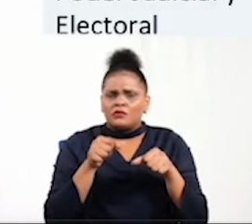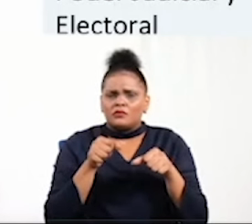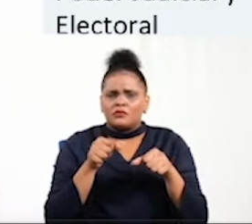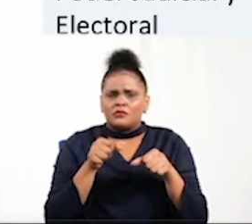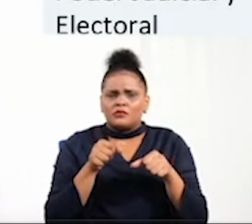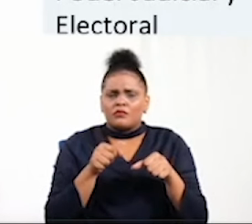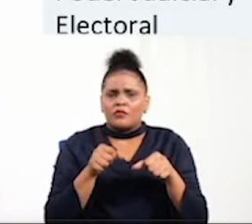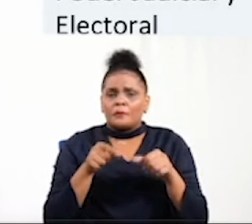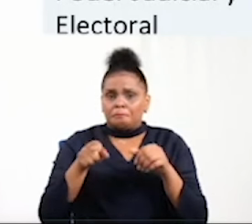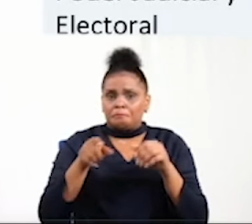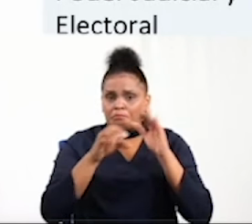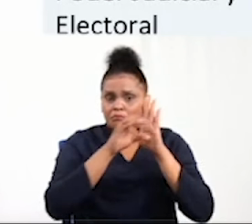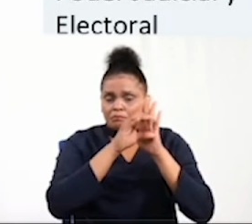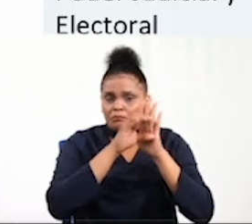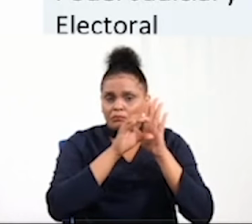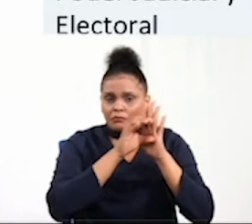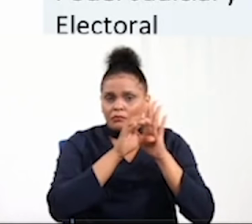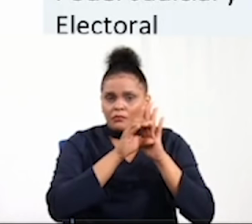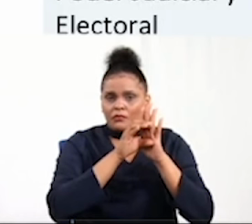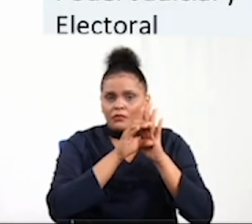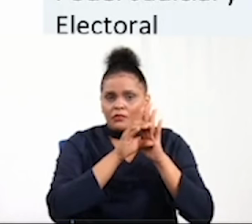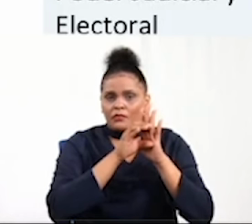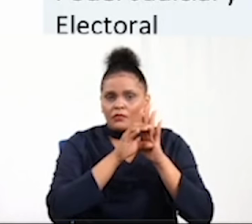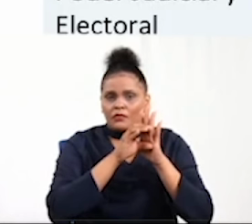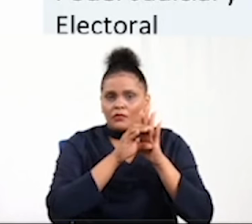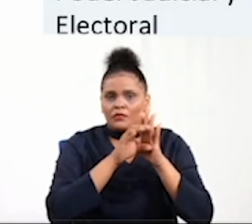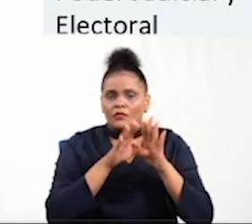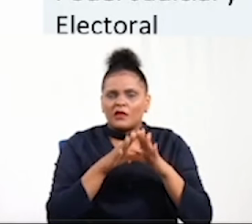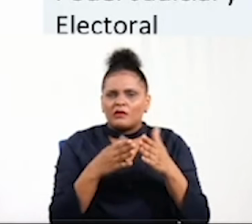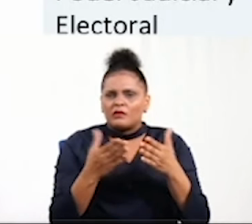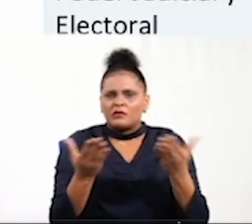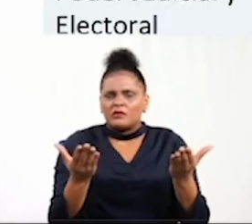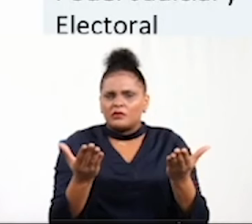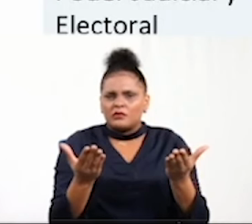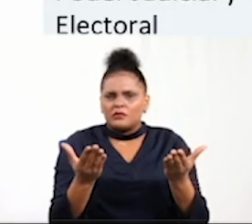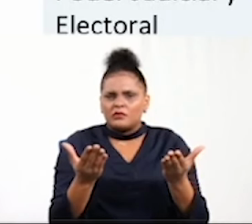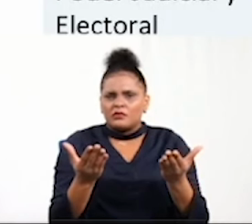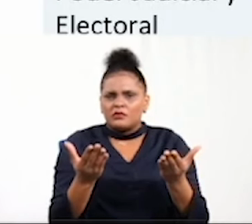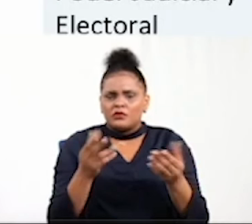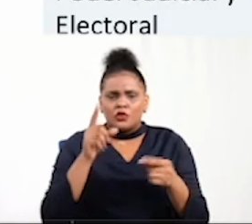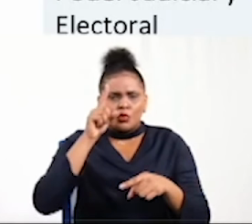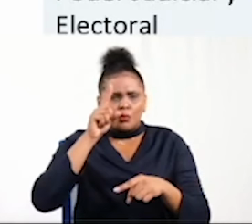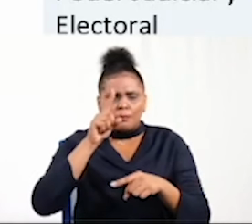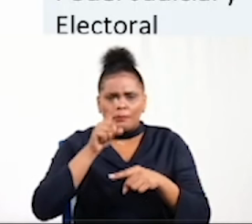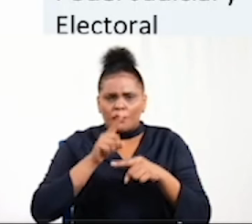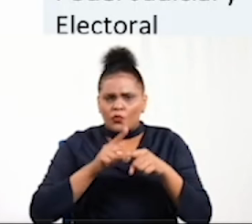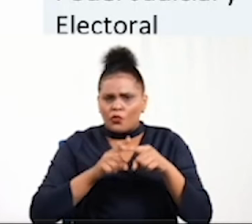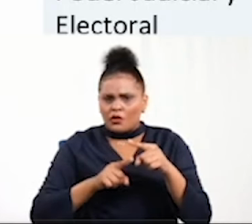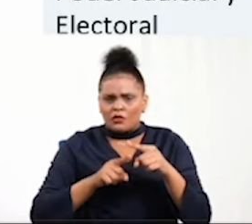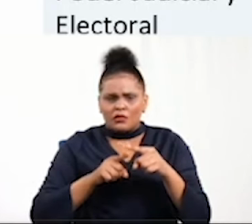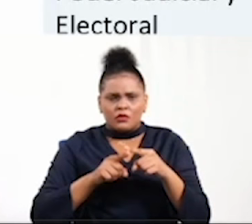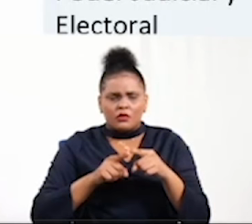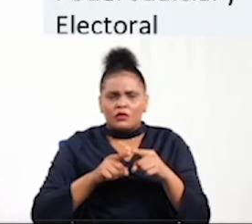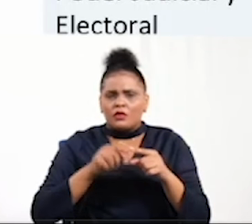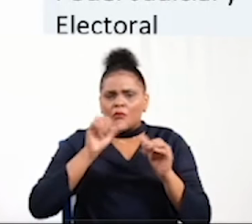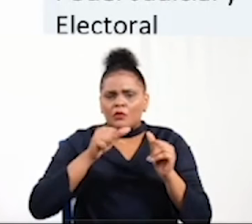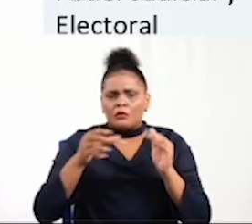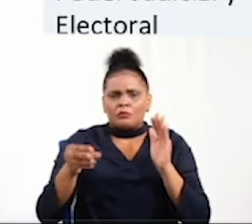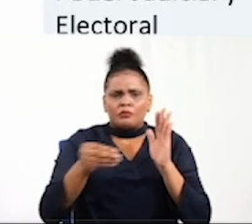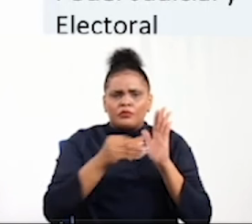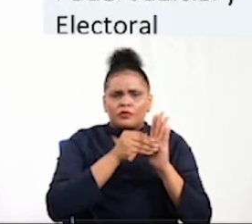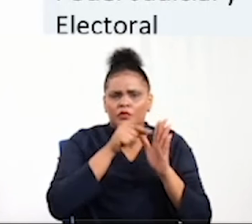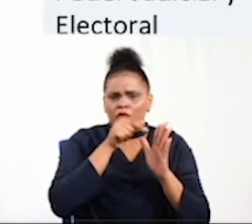se ha establecido que sean guías quienes certifiquen que no se puede cumplir con los porcentajes legales